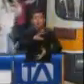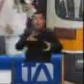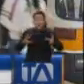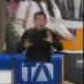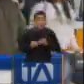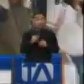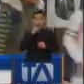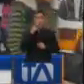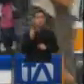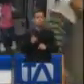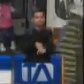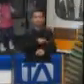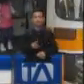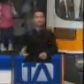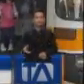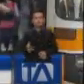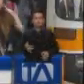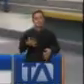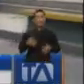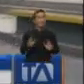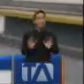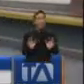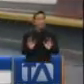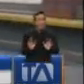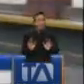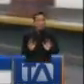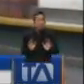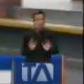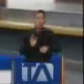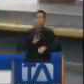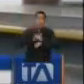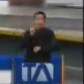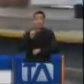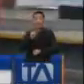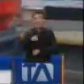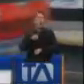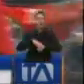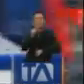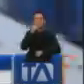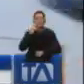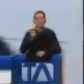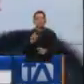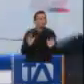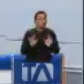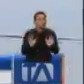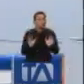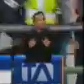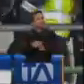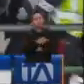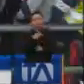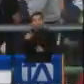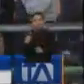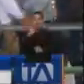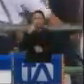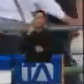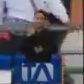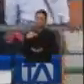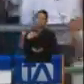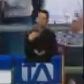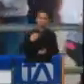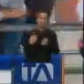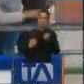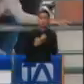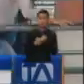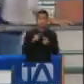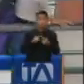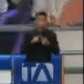los hombres los que realizan esto, y que no queremos culpar al género, sino que simplemente que sean los hombres los principales colaboradores